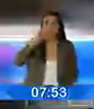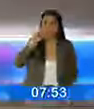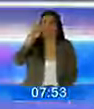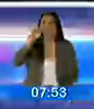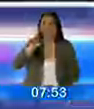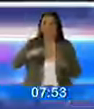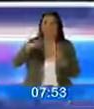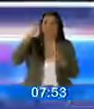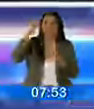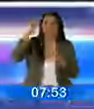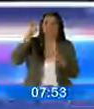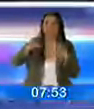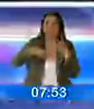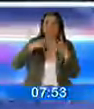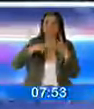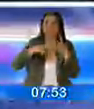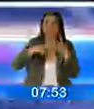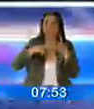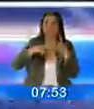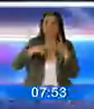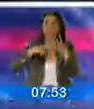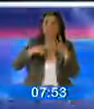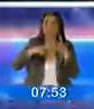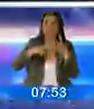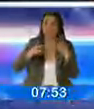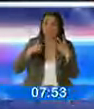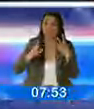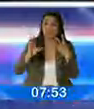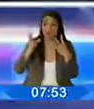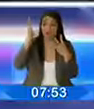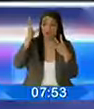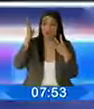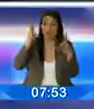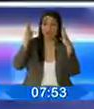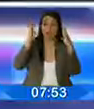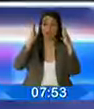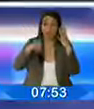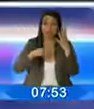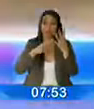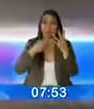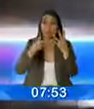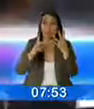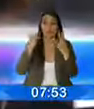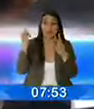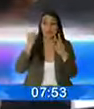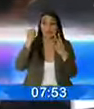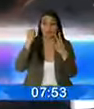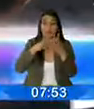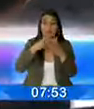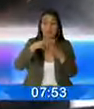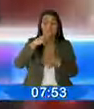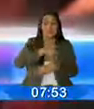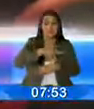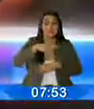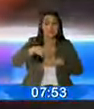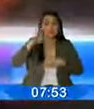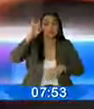Riobamba, tenemos diablos de Juján, de la costa, de Babahoyo, tenemos diablos de Imbabura, tenemos diablos de Pichincha.